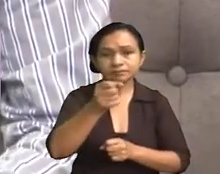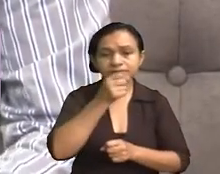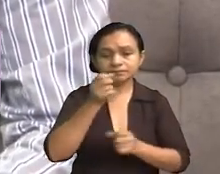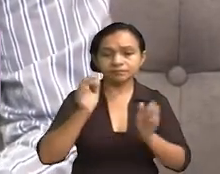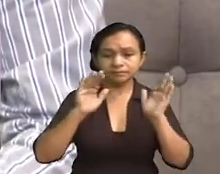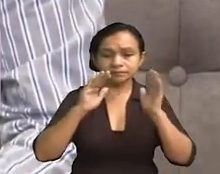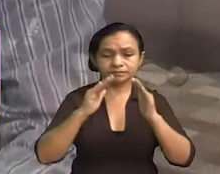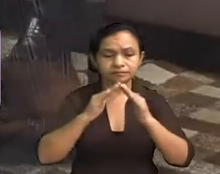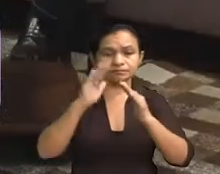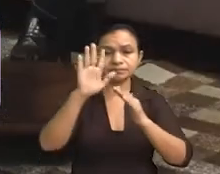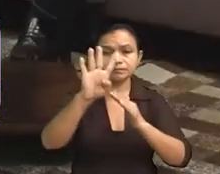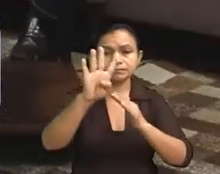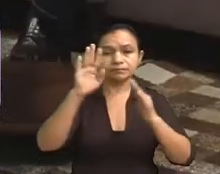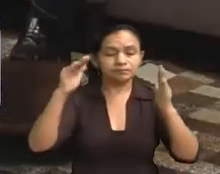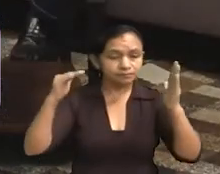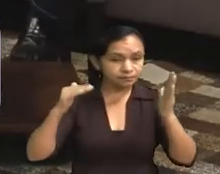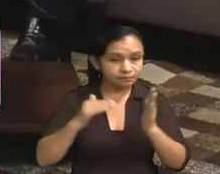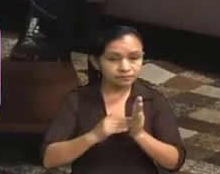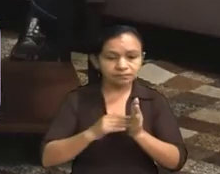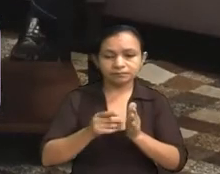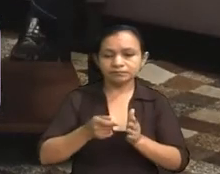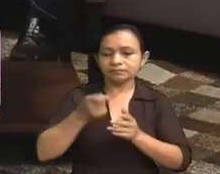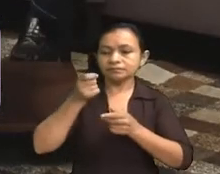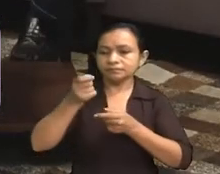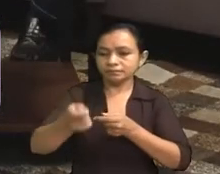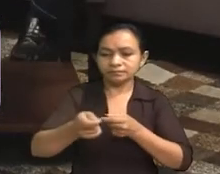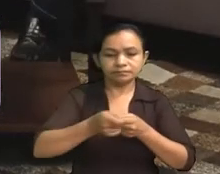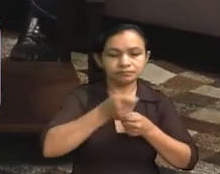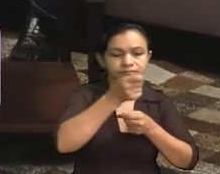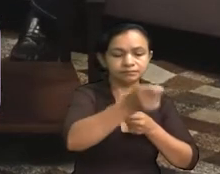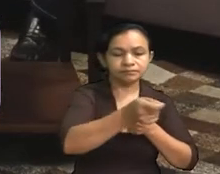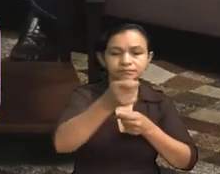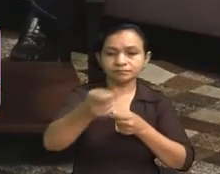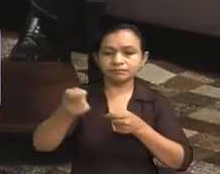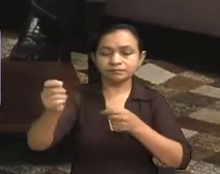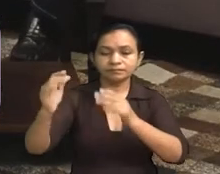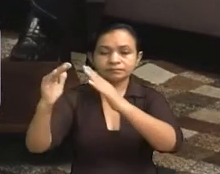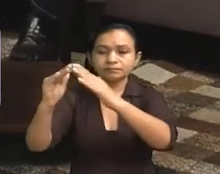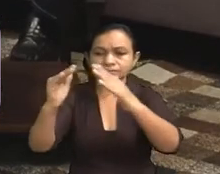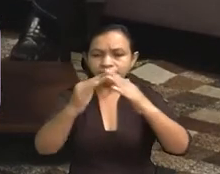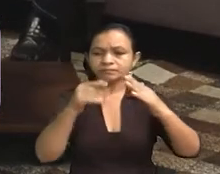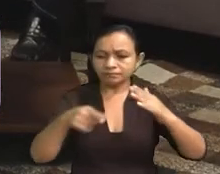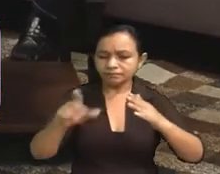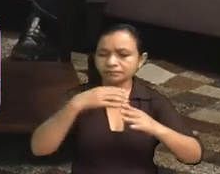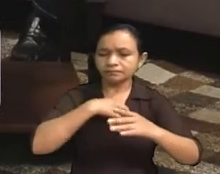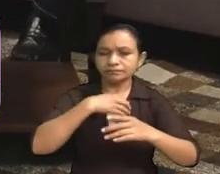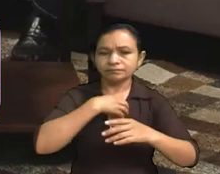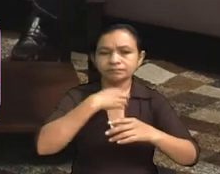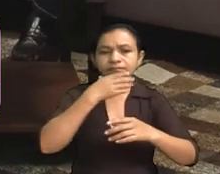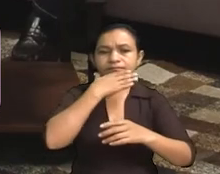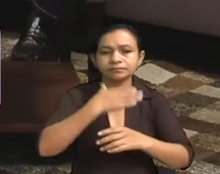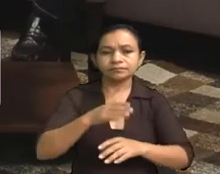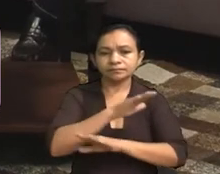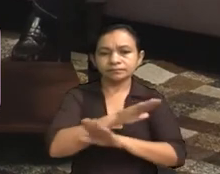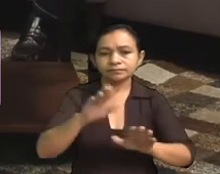entregas de 4.000 títulos que se están entregando en el periodo de diciembre para cerrar el año